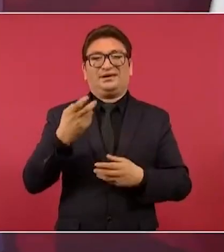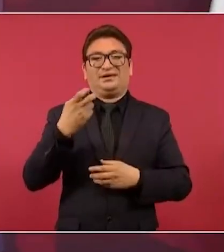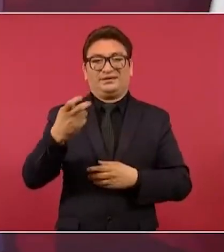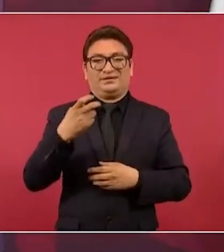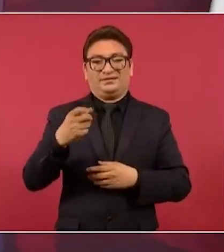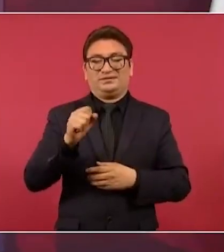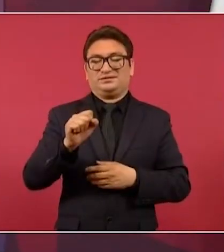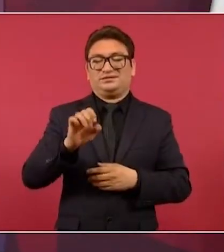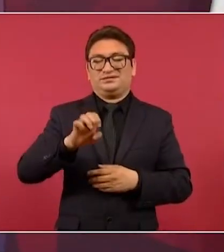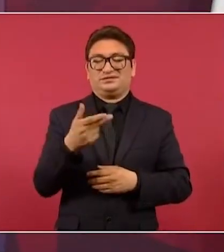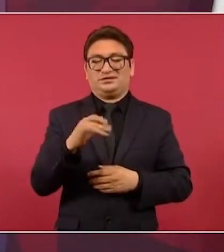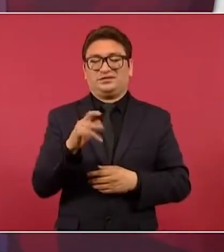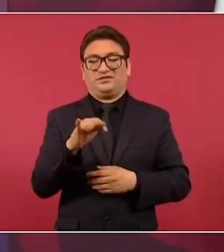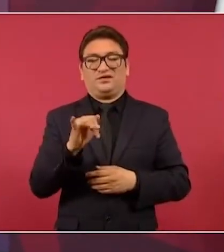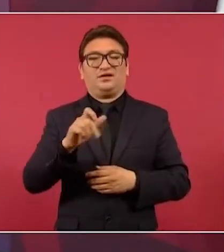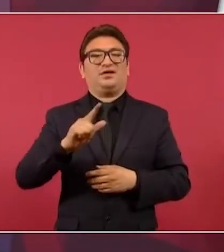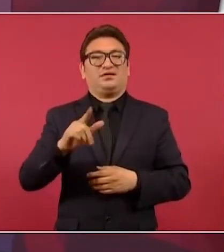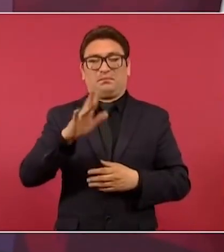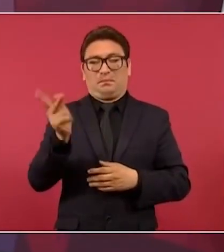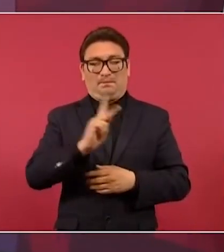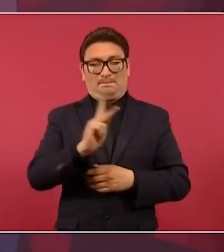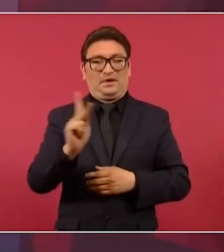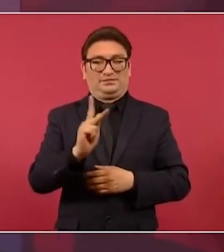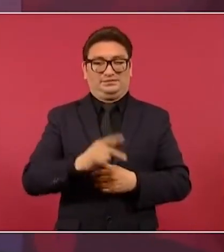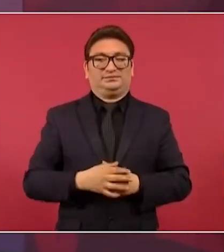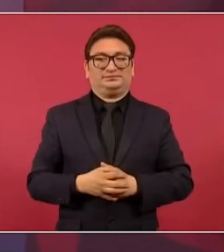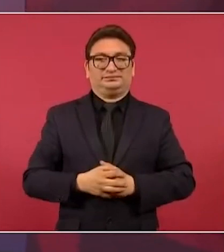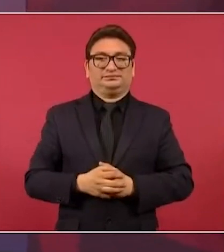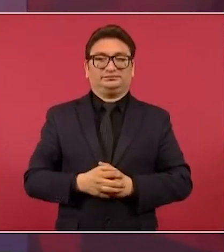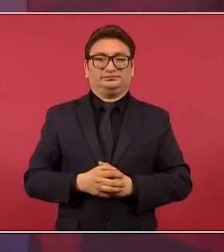Lo de Sheffield, algo parecido.